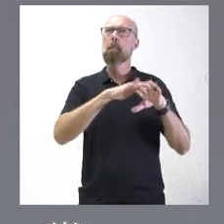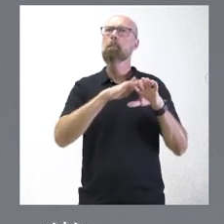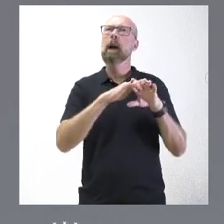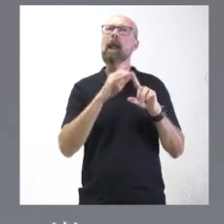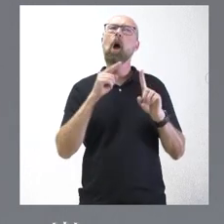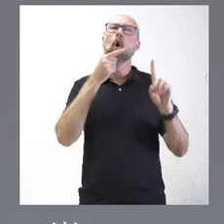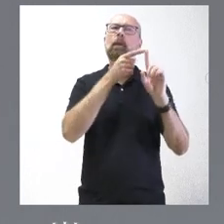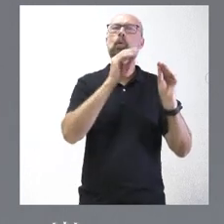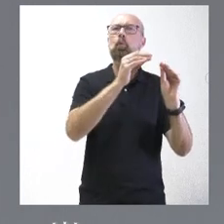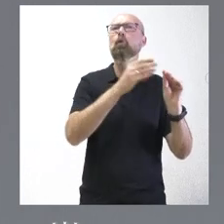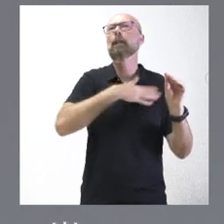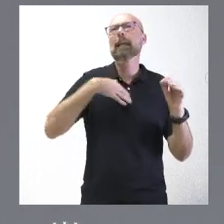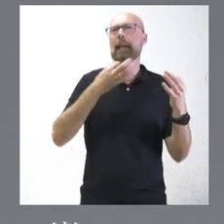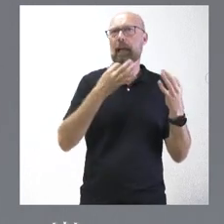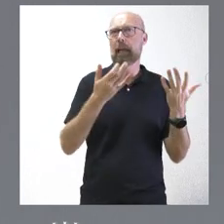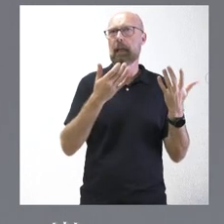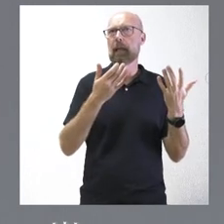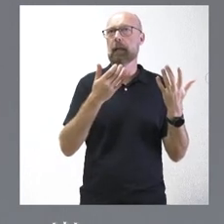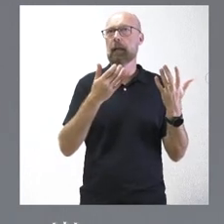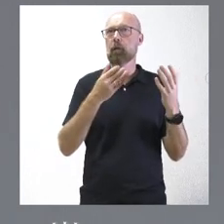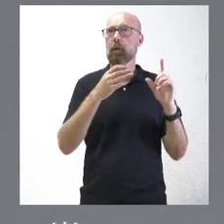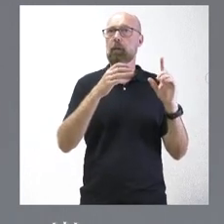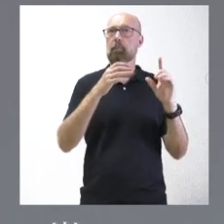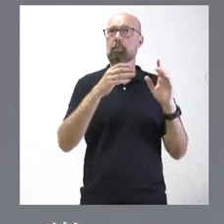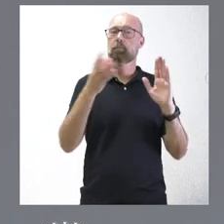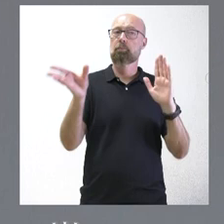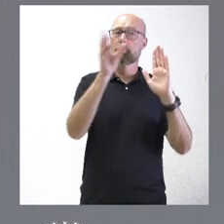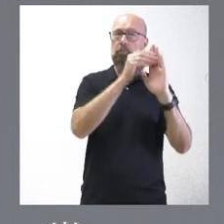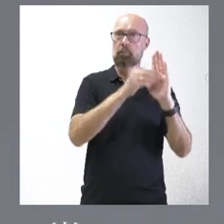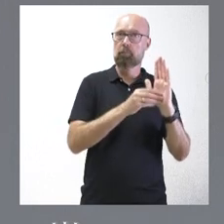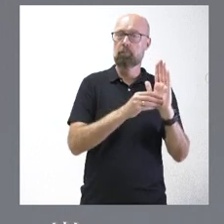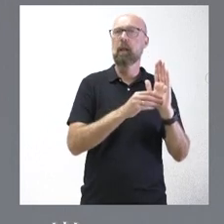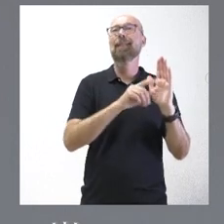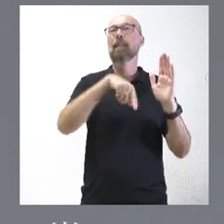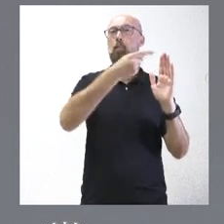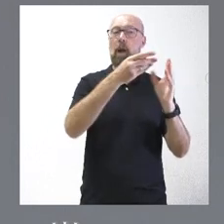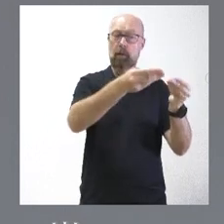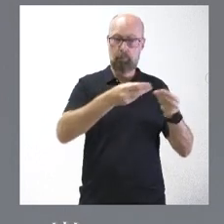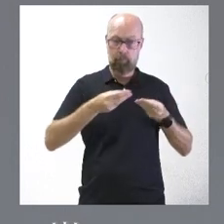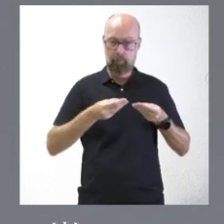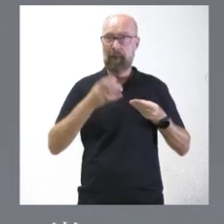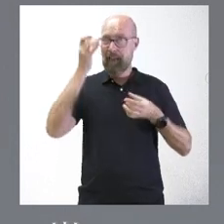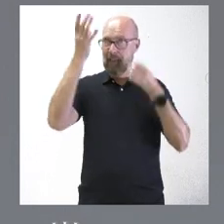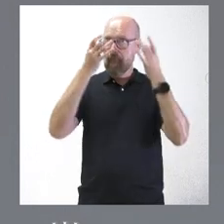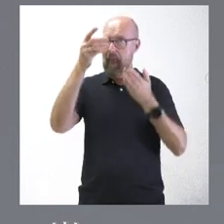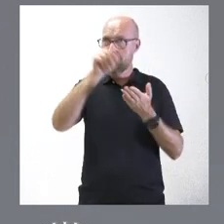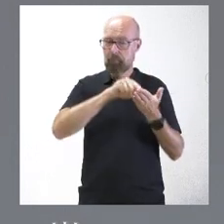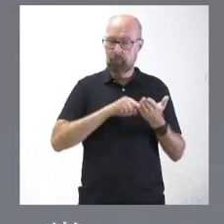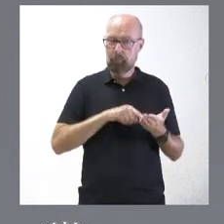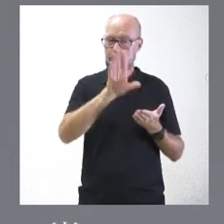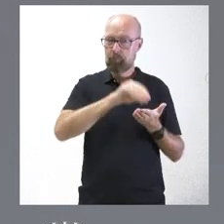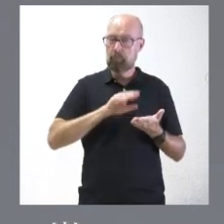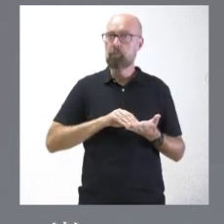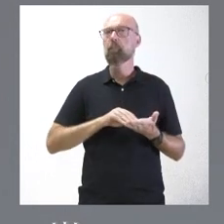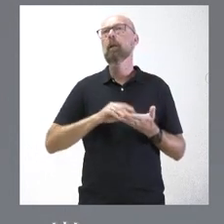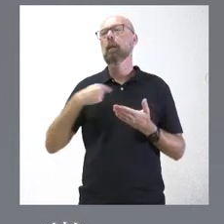ley posteriormente hay que elaborar un texto estábamos hablando en el caso de la ley de residencias